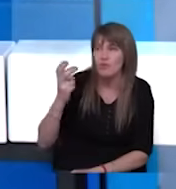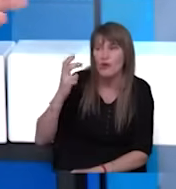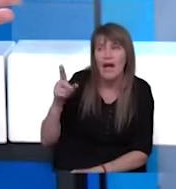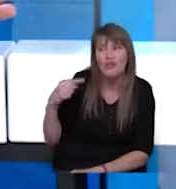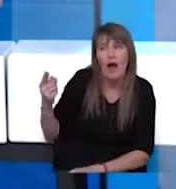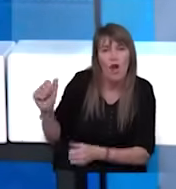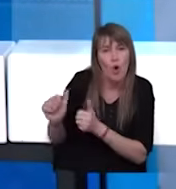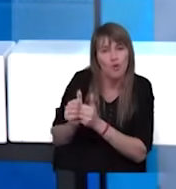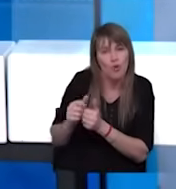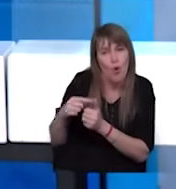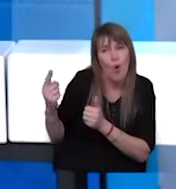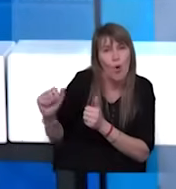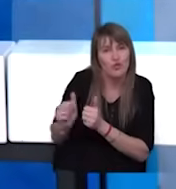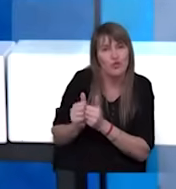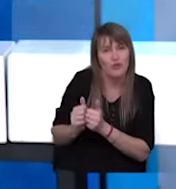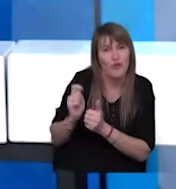te apareció un otro que.